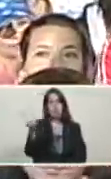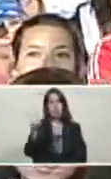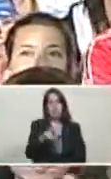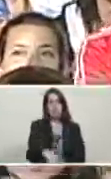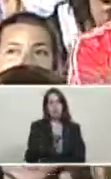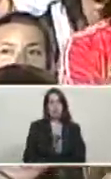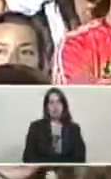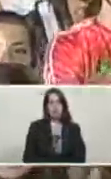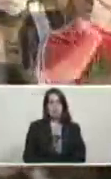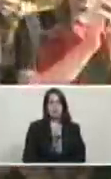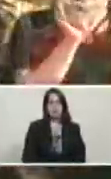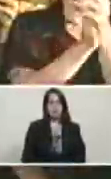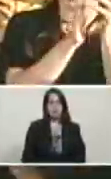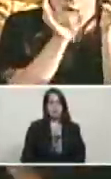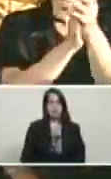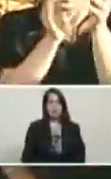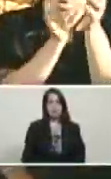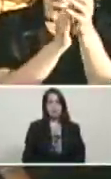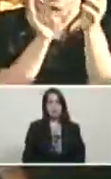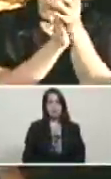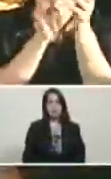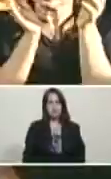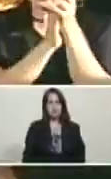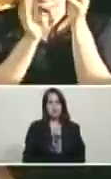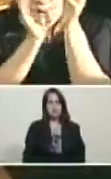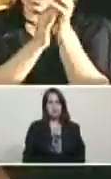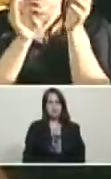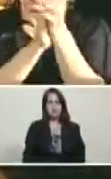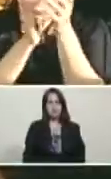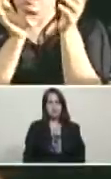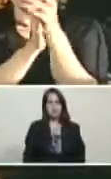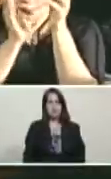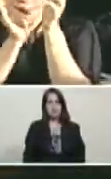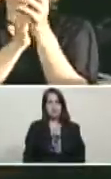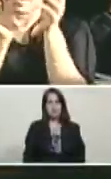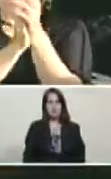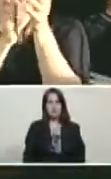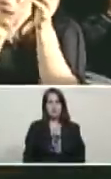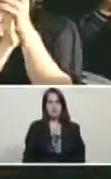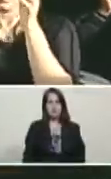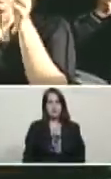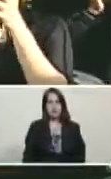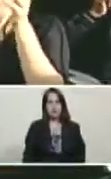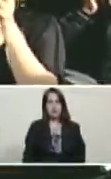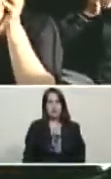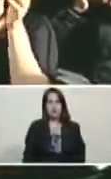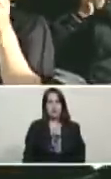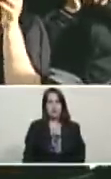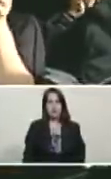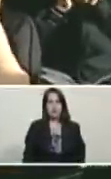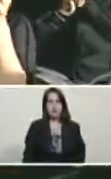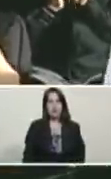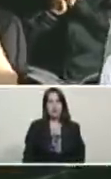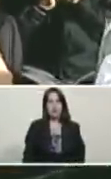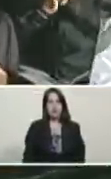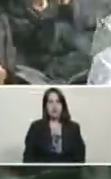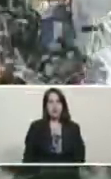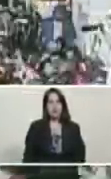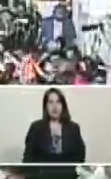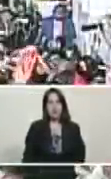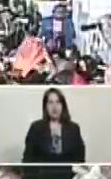hans a venezuela respecto a nuestra soberanía a nuestro territorio